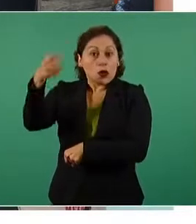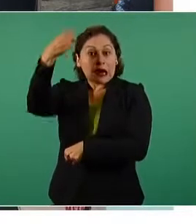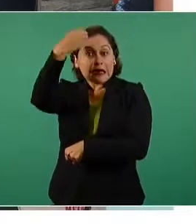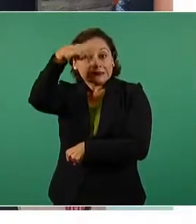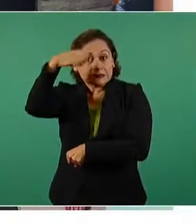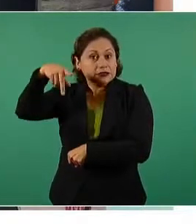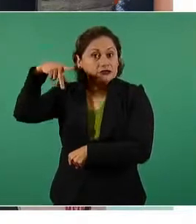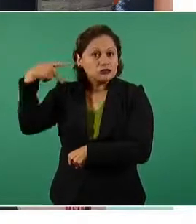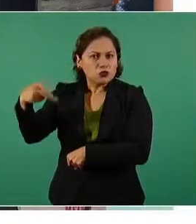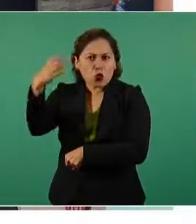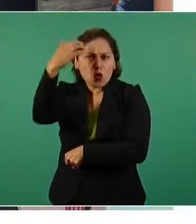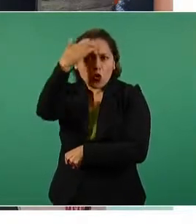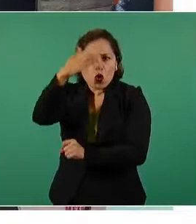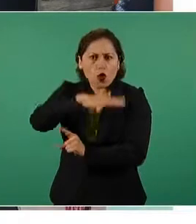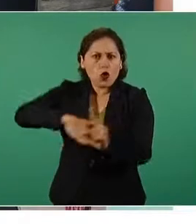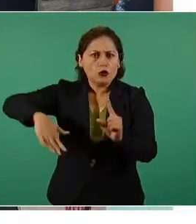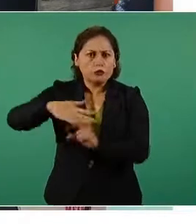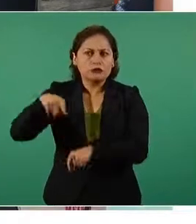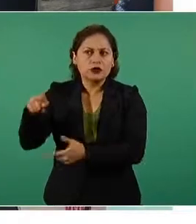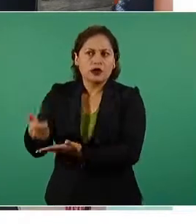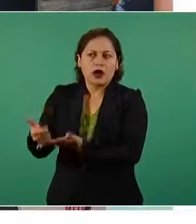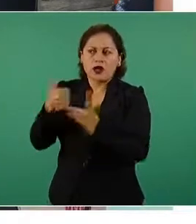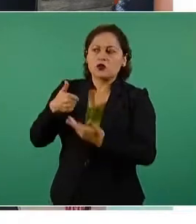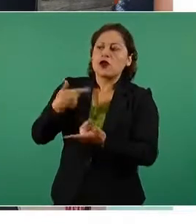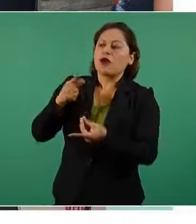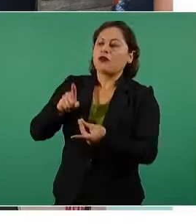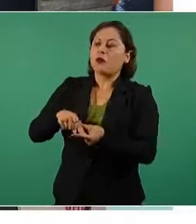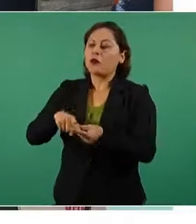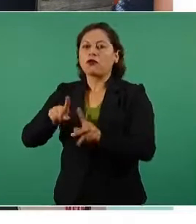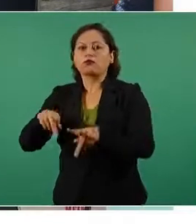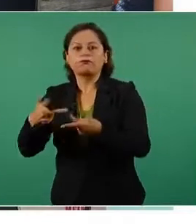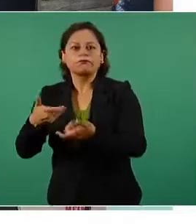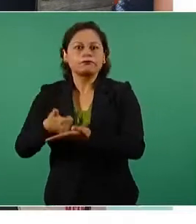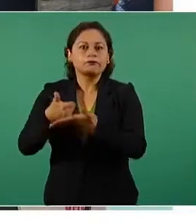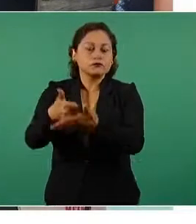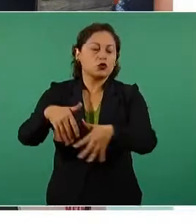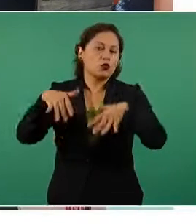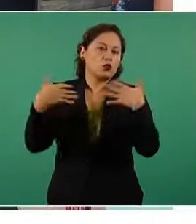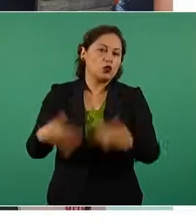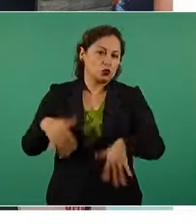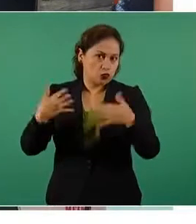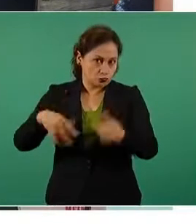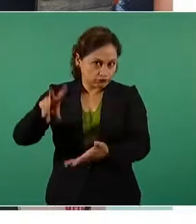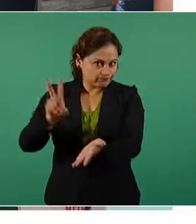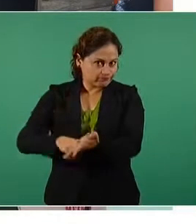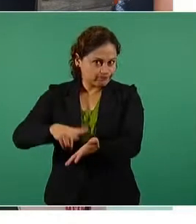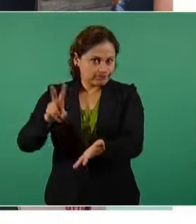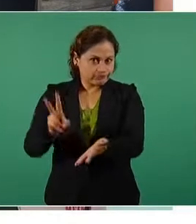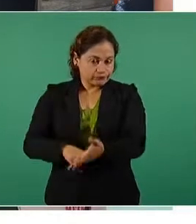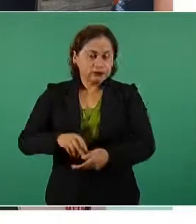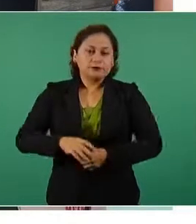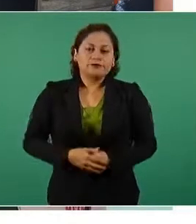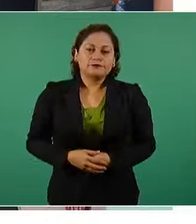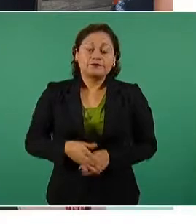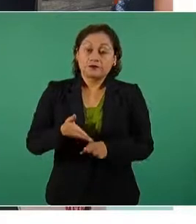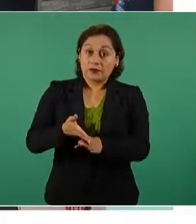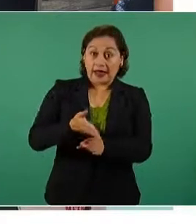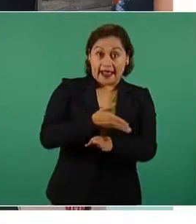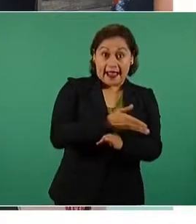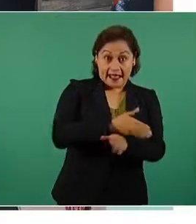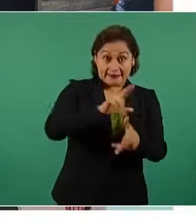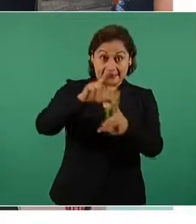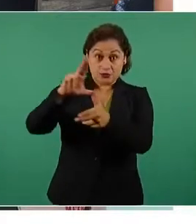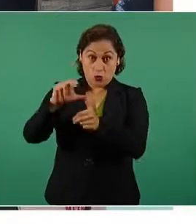nuestros guías para poder alertar a la población. Después de realizar el alertamiento y atender